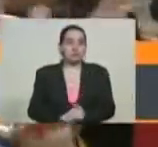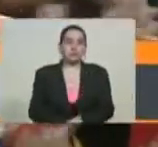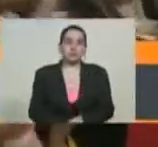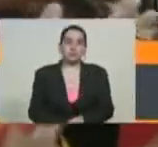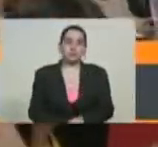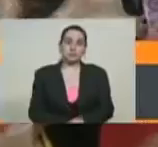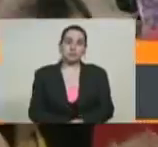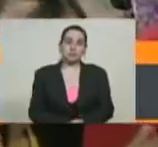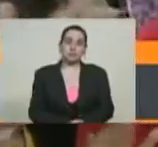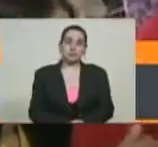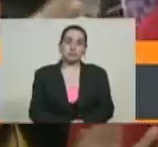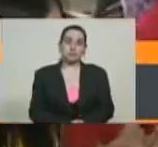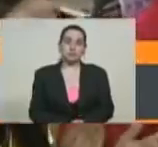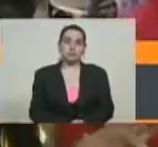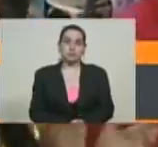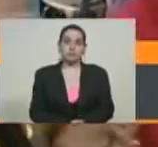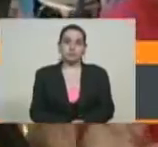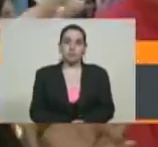cada liceo.